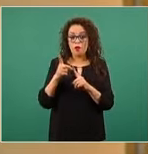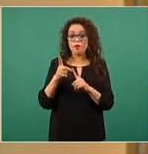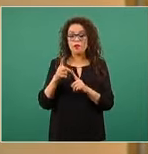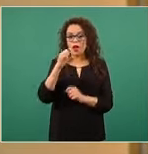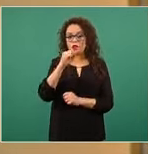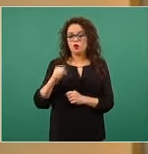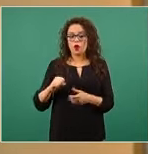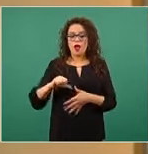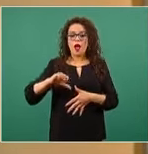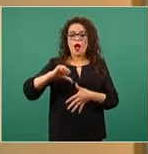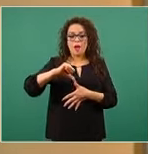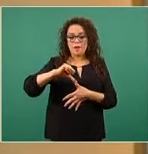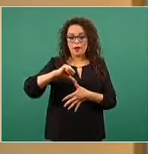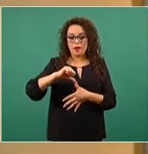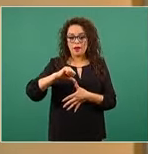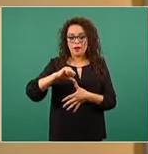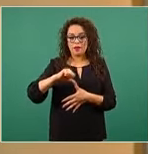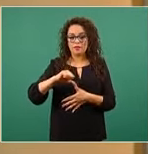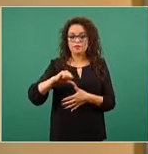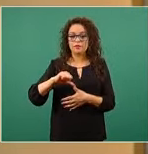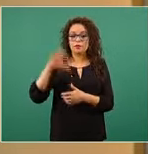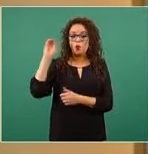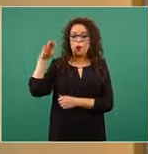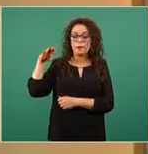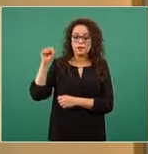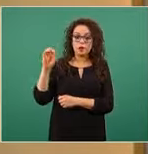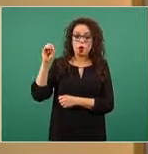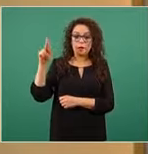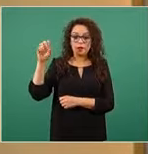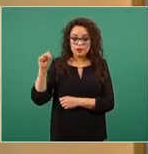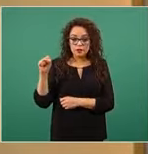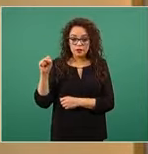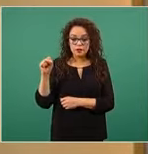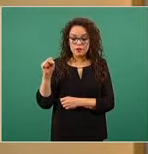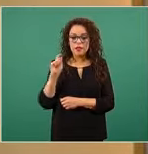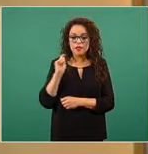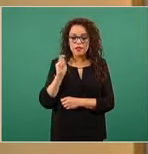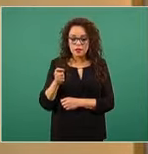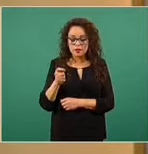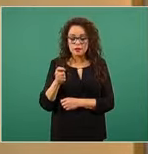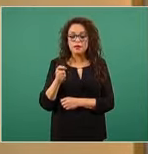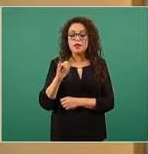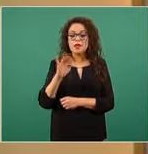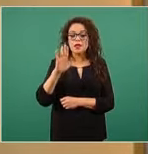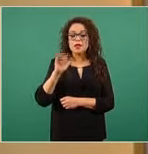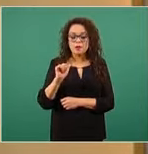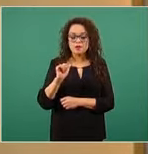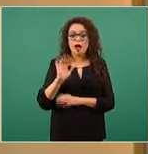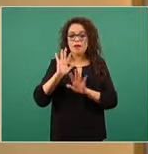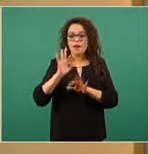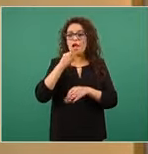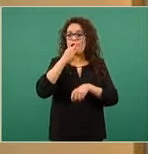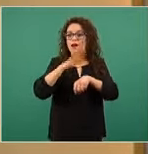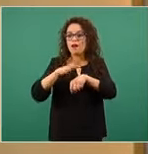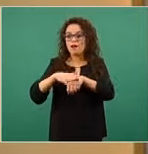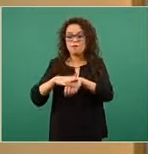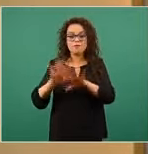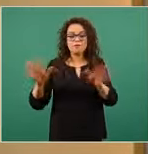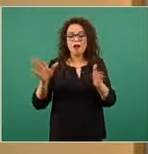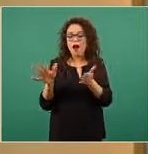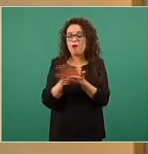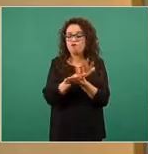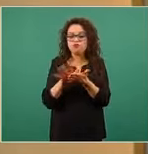cuando la Organización Mundial y Panamericana de la Salud se aprestaban a certificar la eliminación en todo el continente,